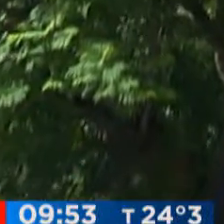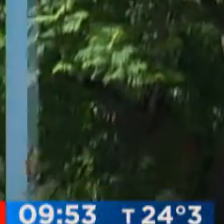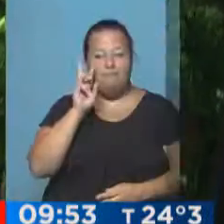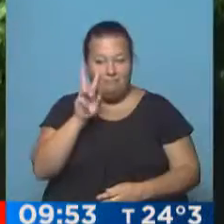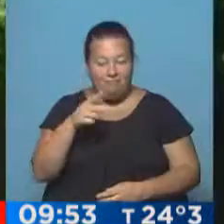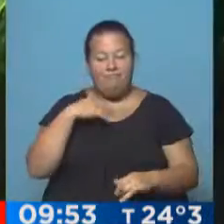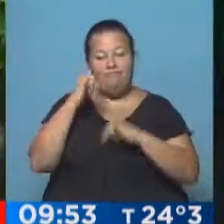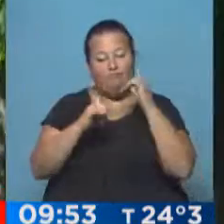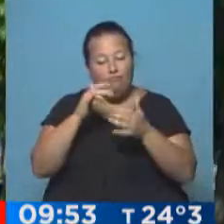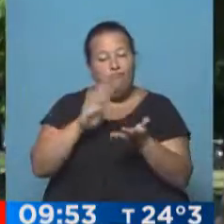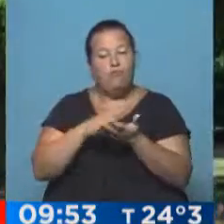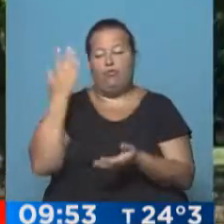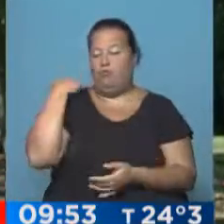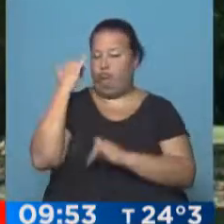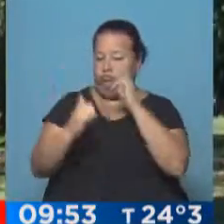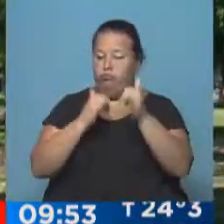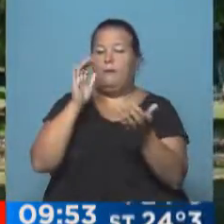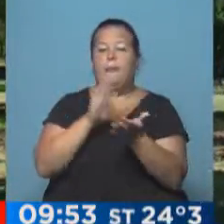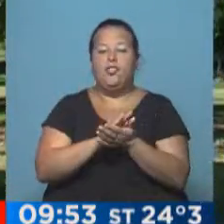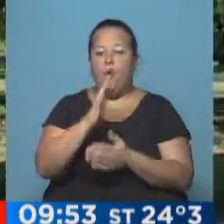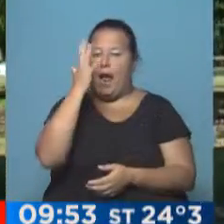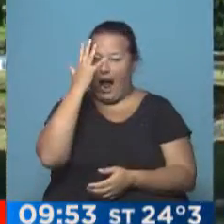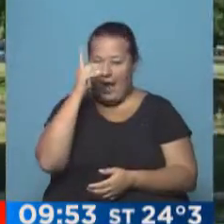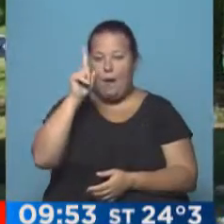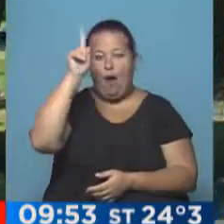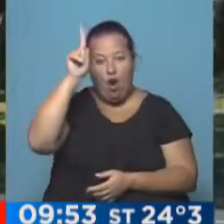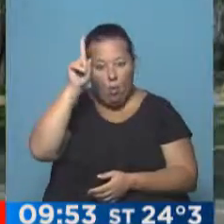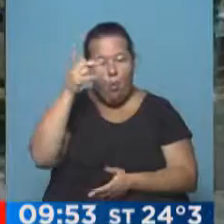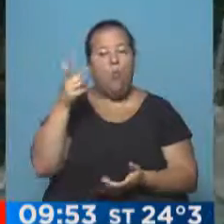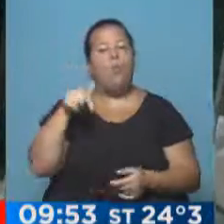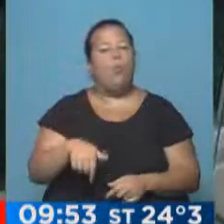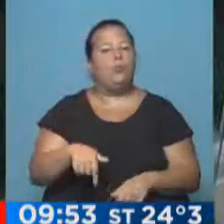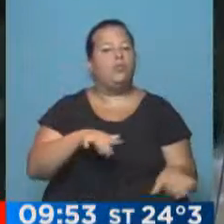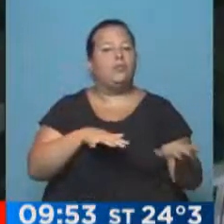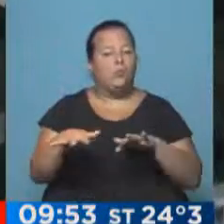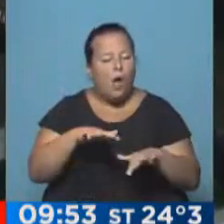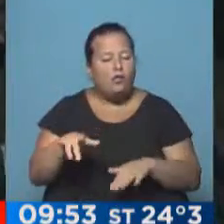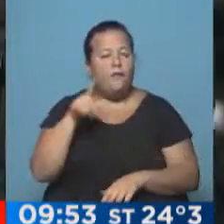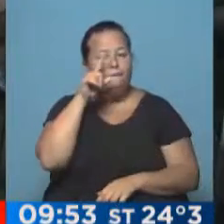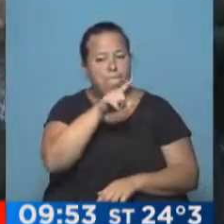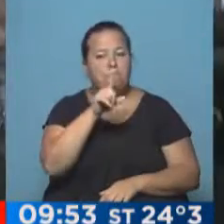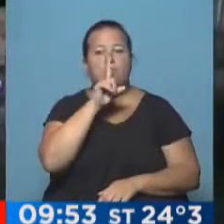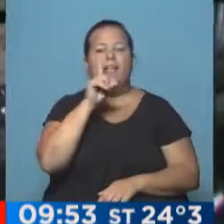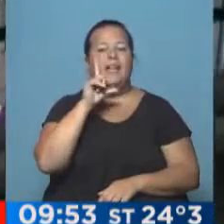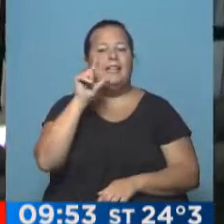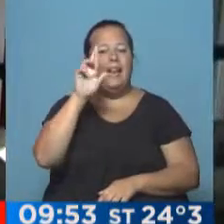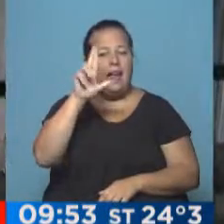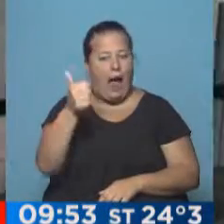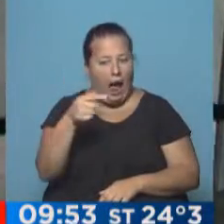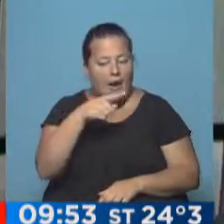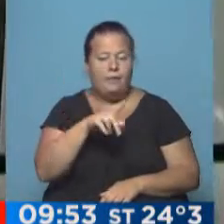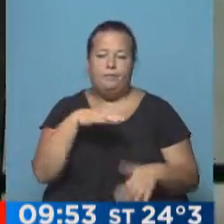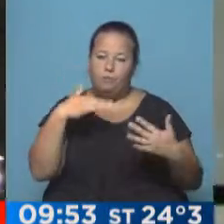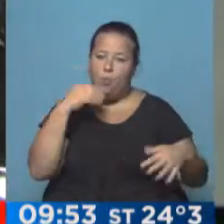Fíjate que veníamos hablando, Lourdes, todos estos días del carnaval en La Puna y se está viviendo una situación allí en Tilcara.